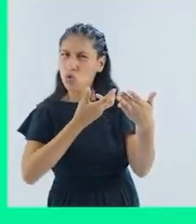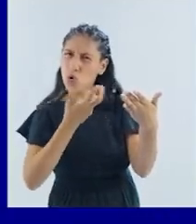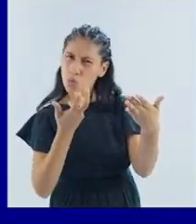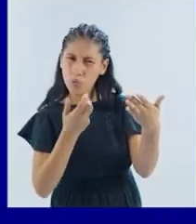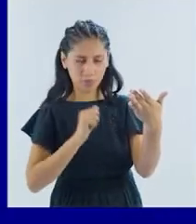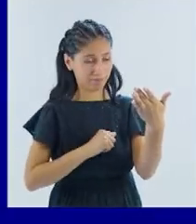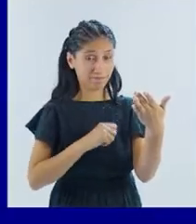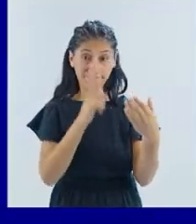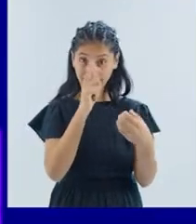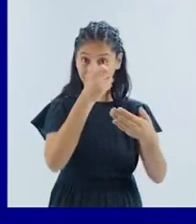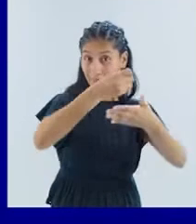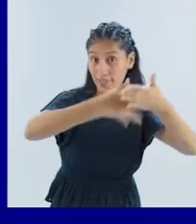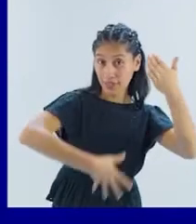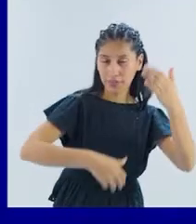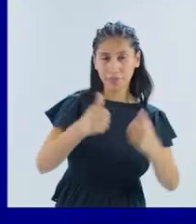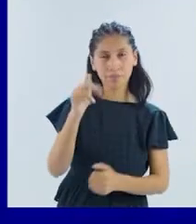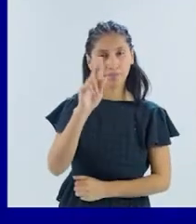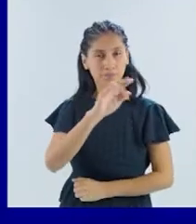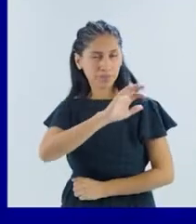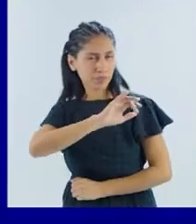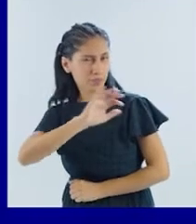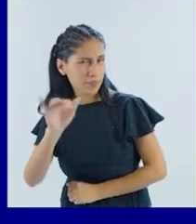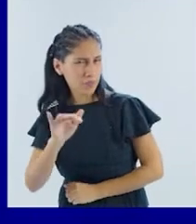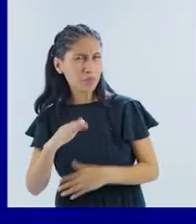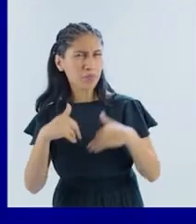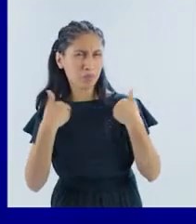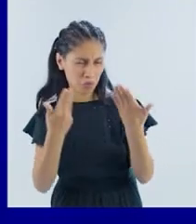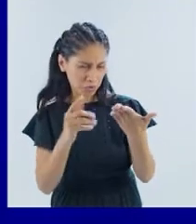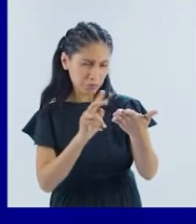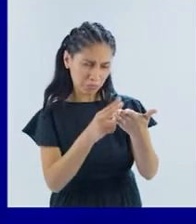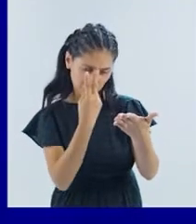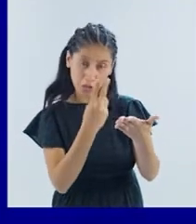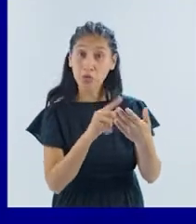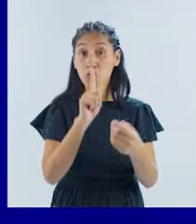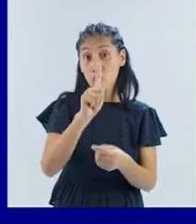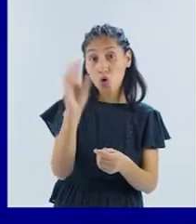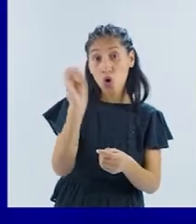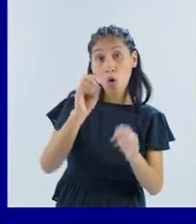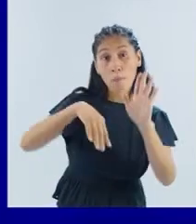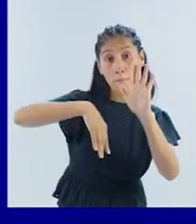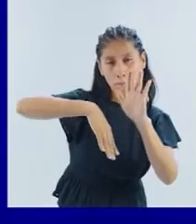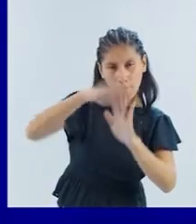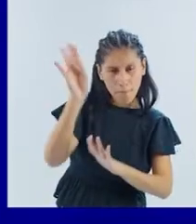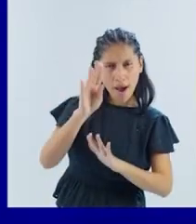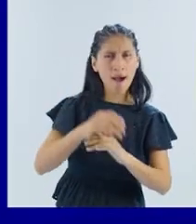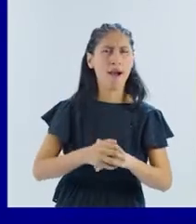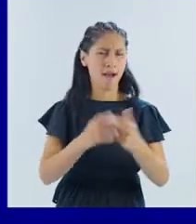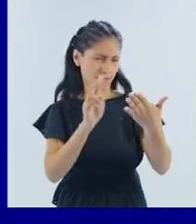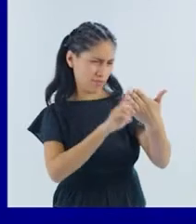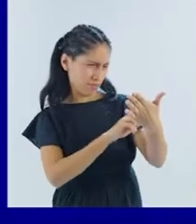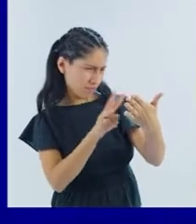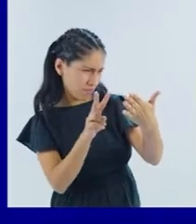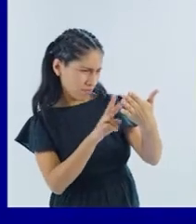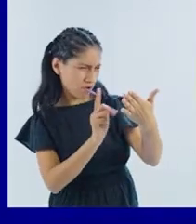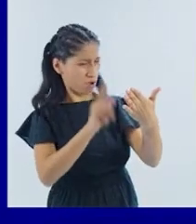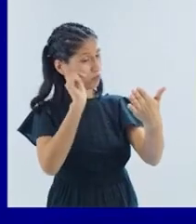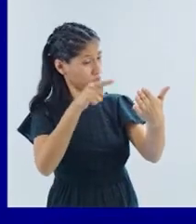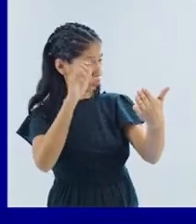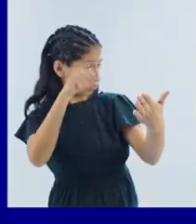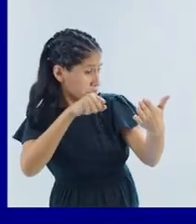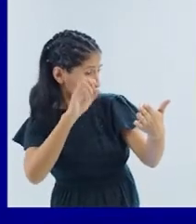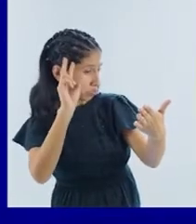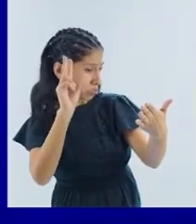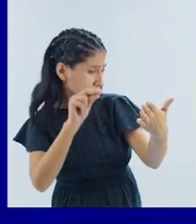reconocerlos. En un texto argumentativo pueden estar presentes uno o más tipos de justificaciones o